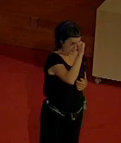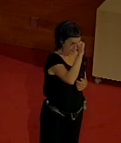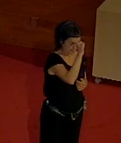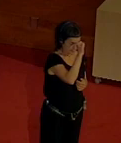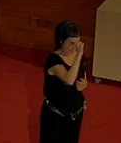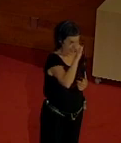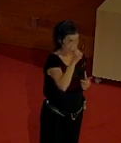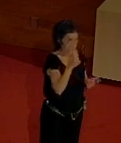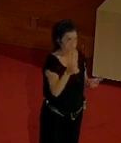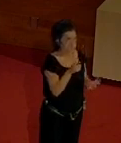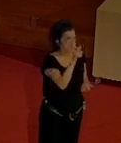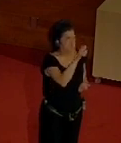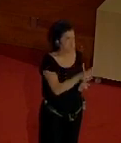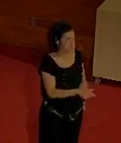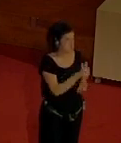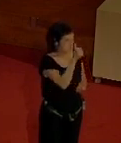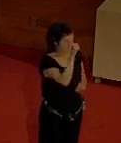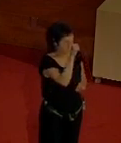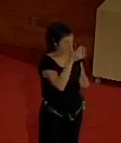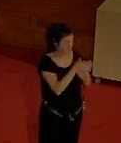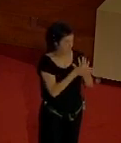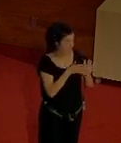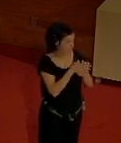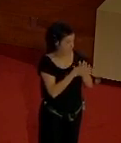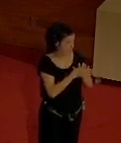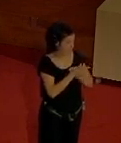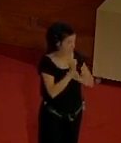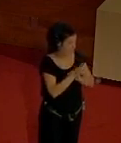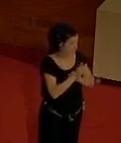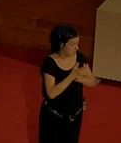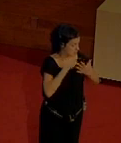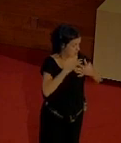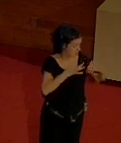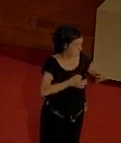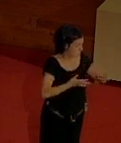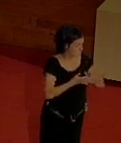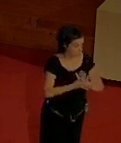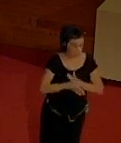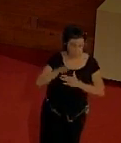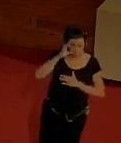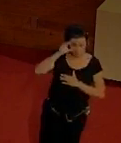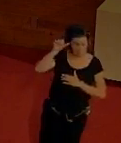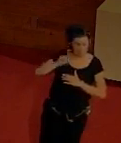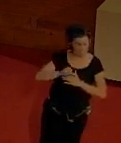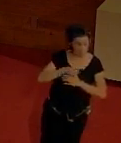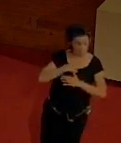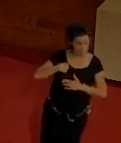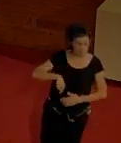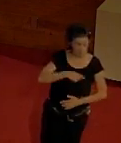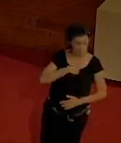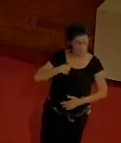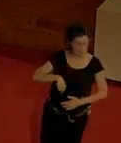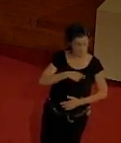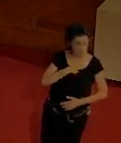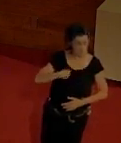cualquier colega indio de amenazas de seguridad significa disponerte a escuchar china china China y China